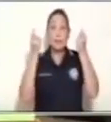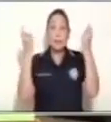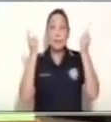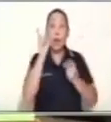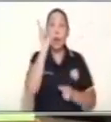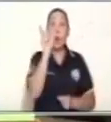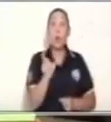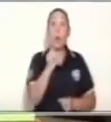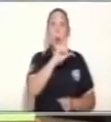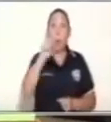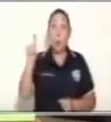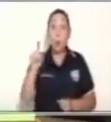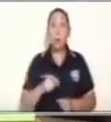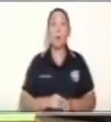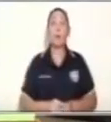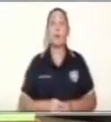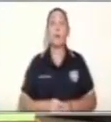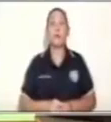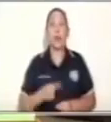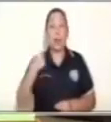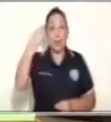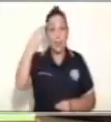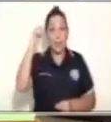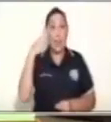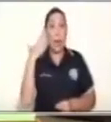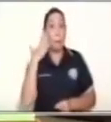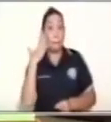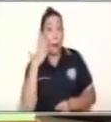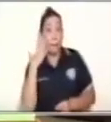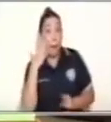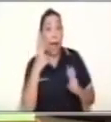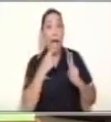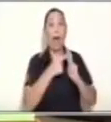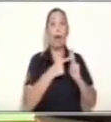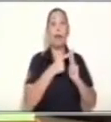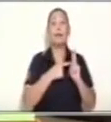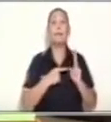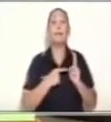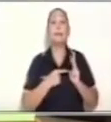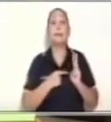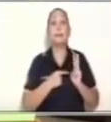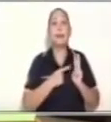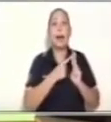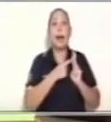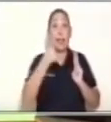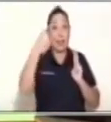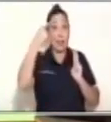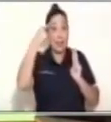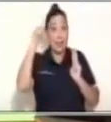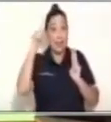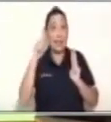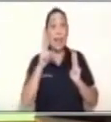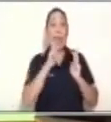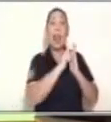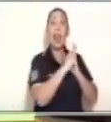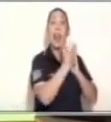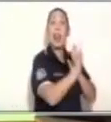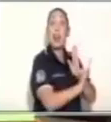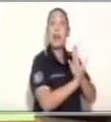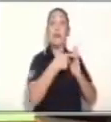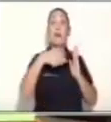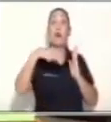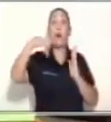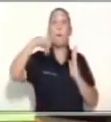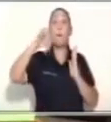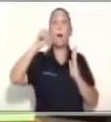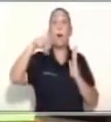Cruz, el Día de la Madre, que recién pasó, el Día del Popol Vuh, que se celebra